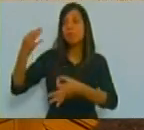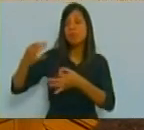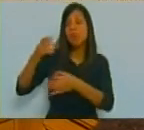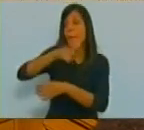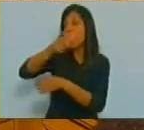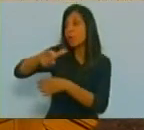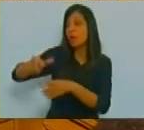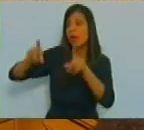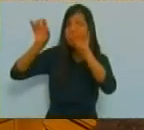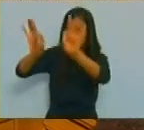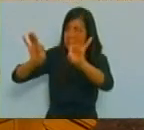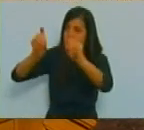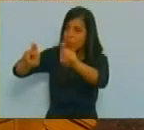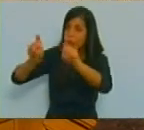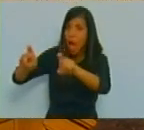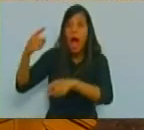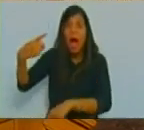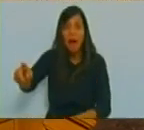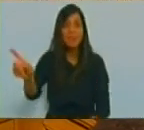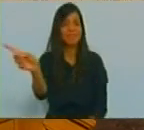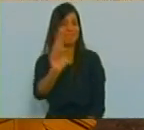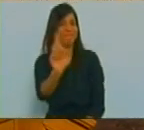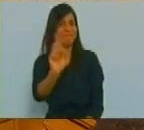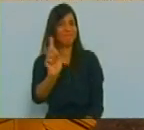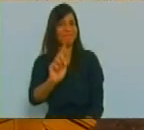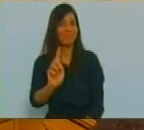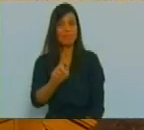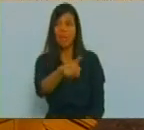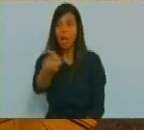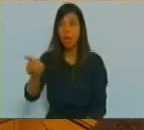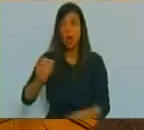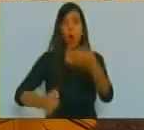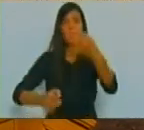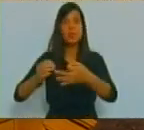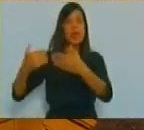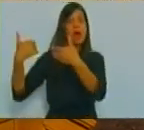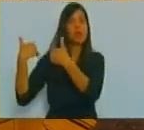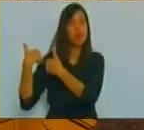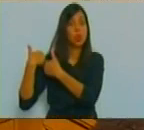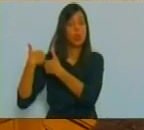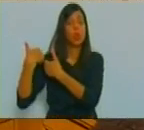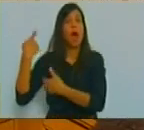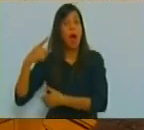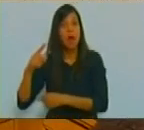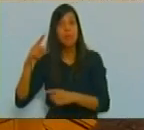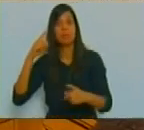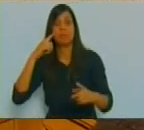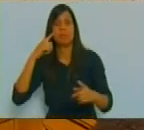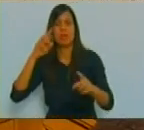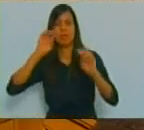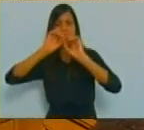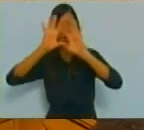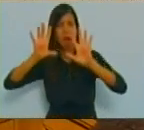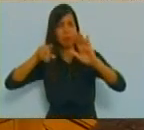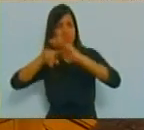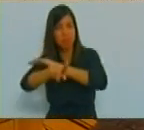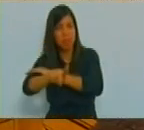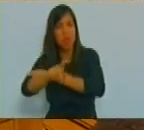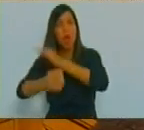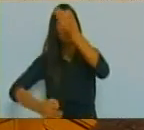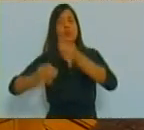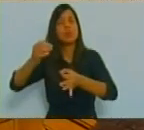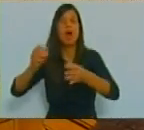idóneos para la tarea tan grande que tienen tienen la visión correcta del estado social de derecho y de justicia o